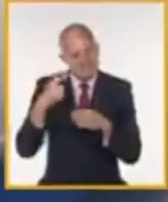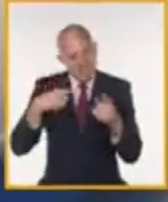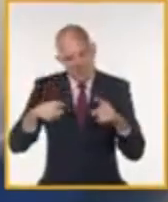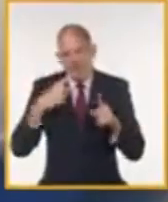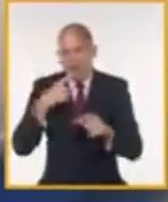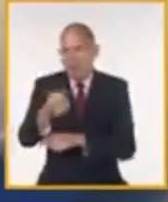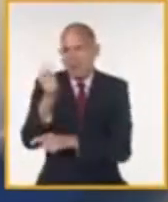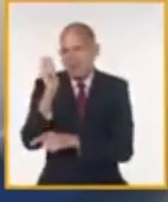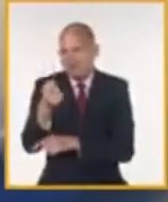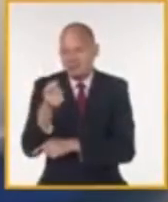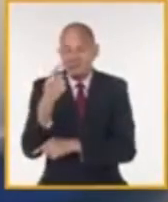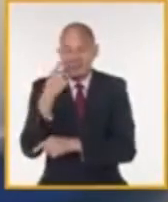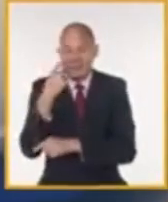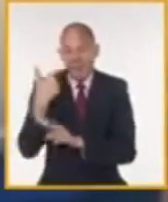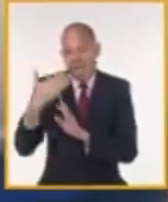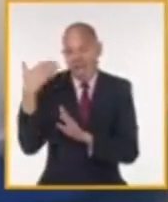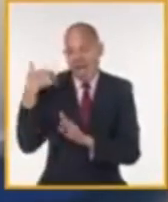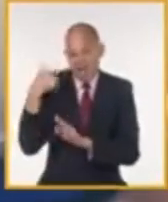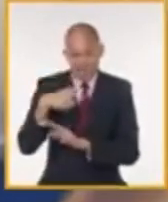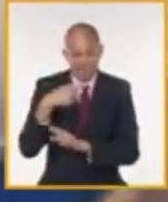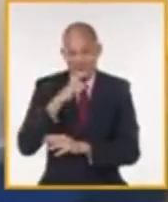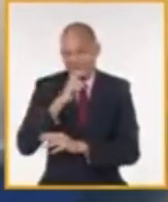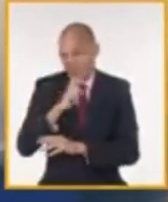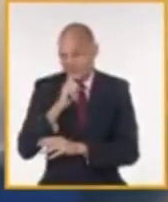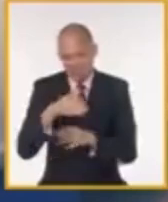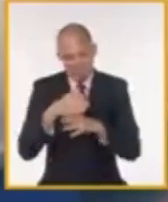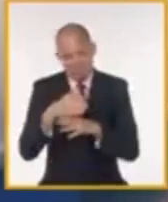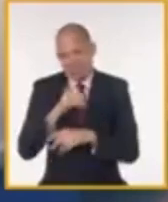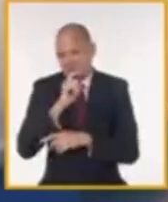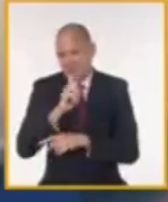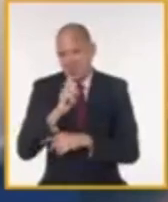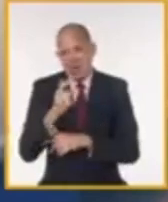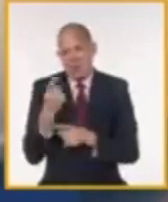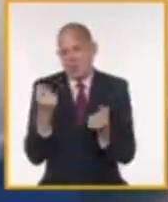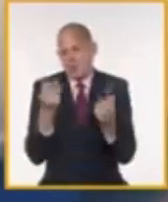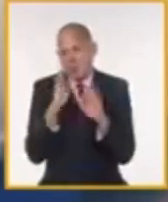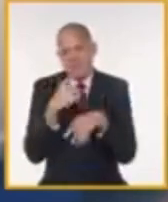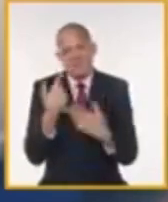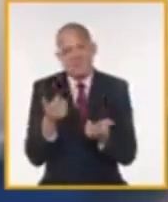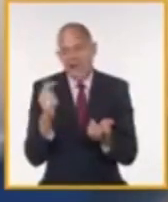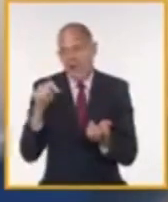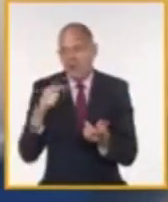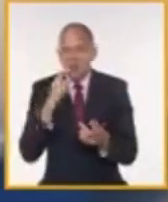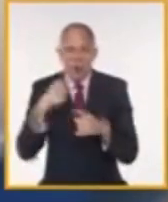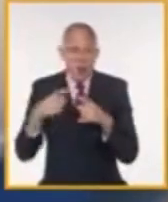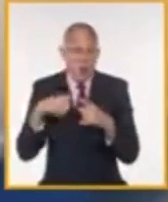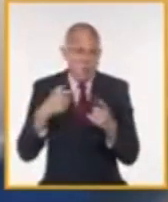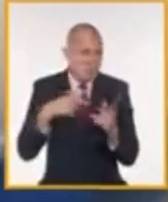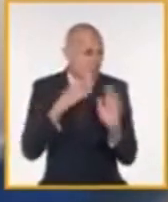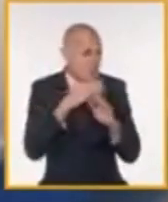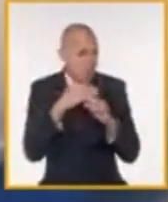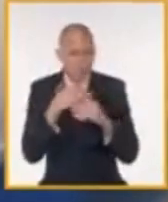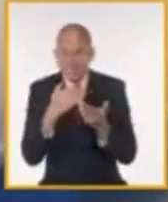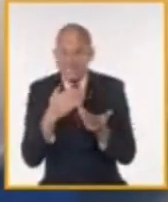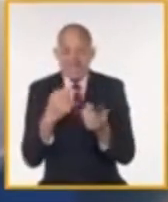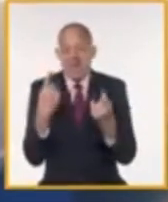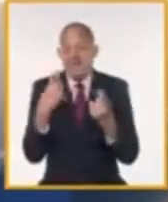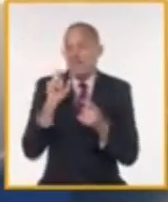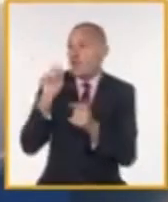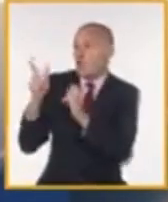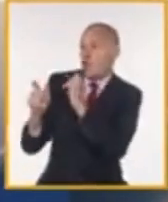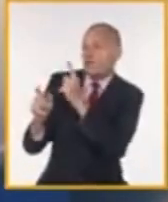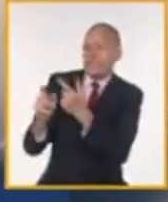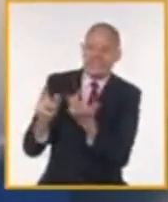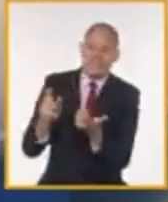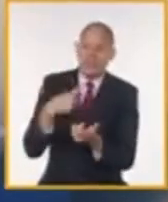muy deprimida por el tema de financiamiento y de recursos. Todos los recursos nosotros son prácticamente de importación. Y eso un poco que